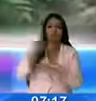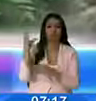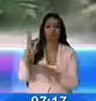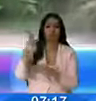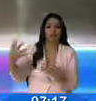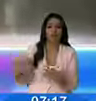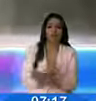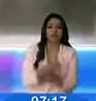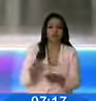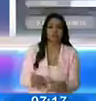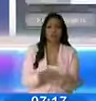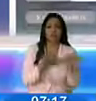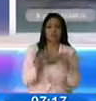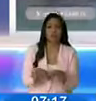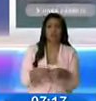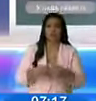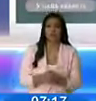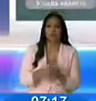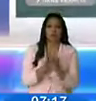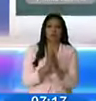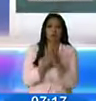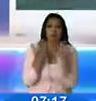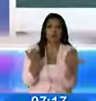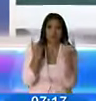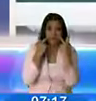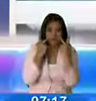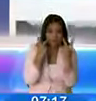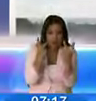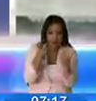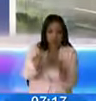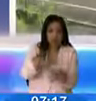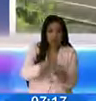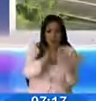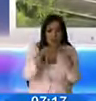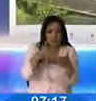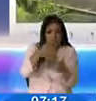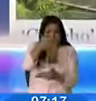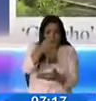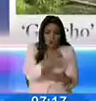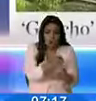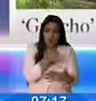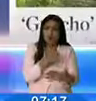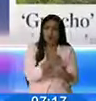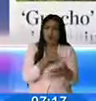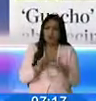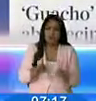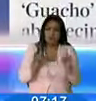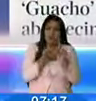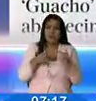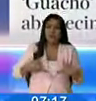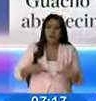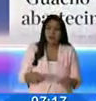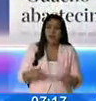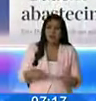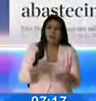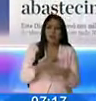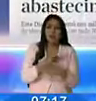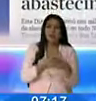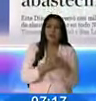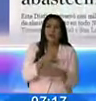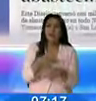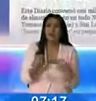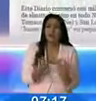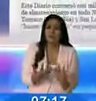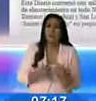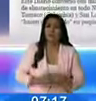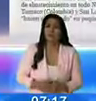computadoras. Diario El Comercio tuvo acceso a uno de esos dispositivos donde se detallarían los gastos en insumos para los disidentes.